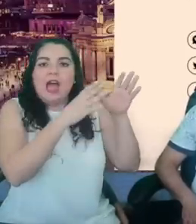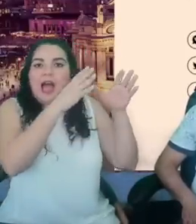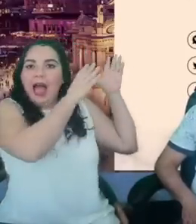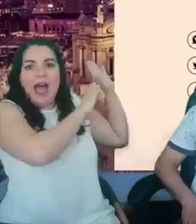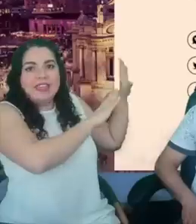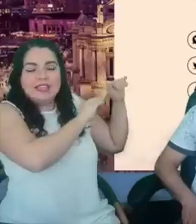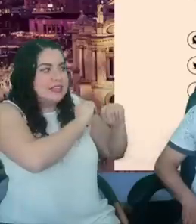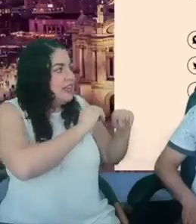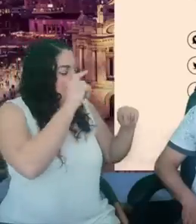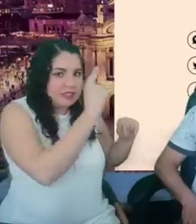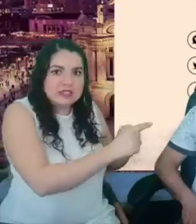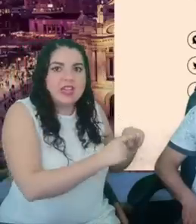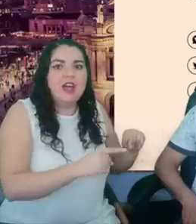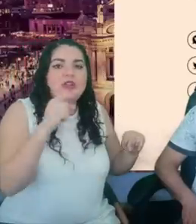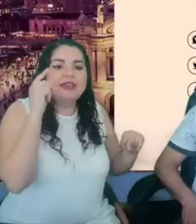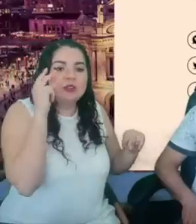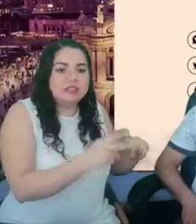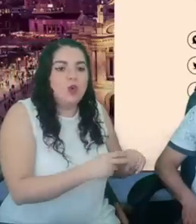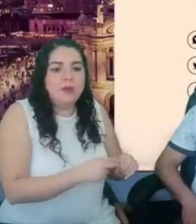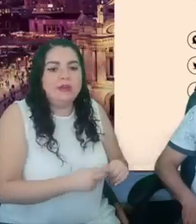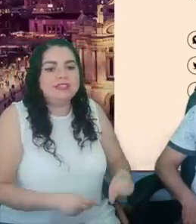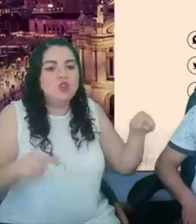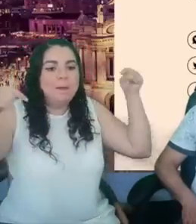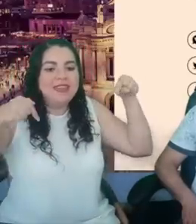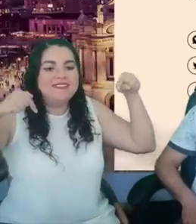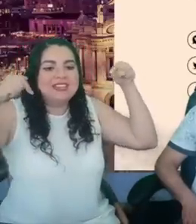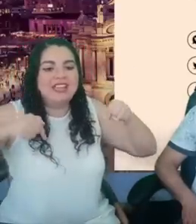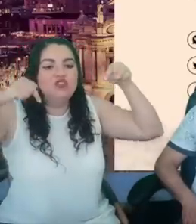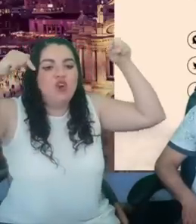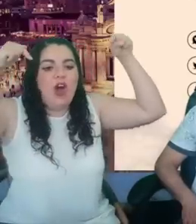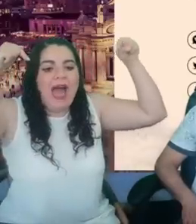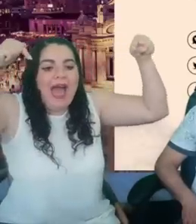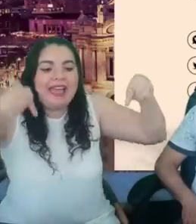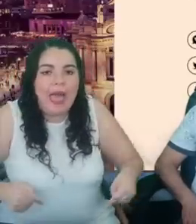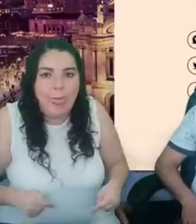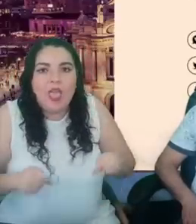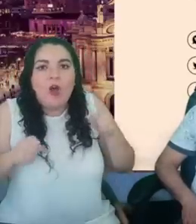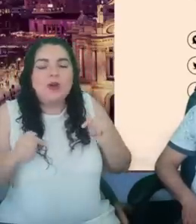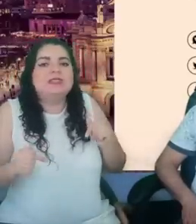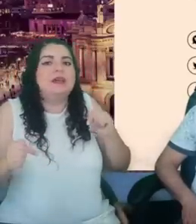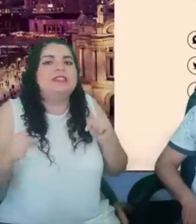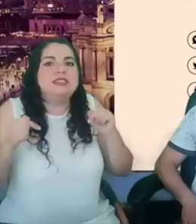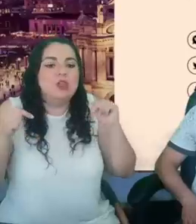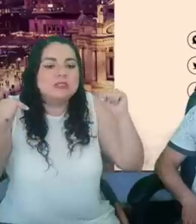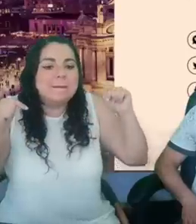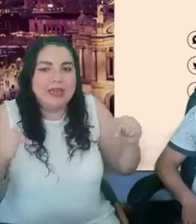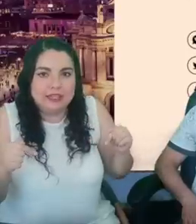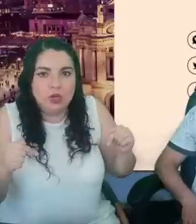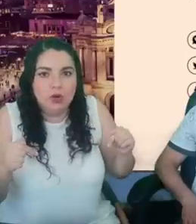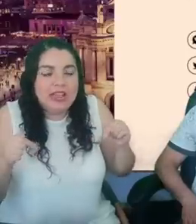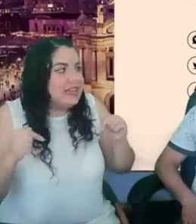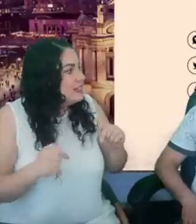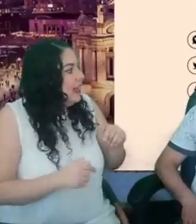allá sí lo están señalando allá sí lo están culpabilizando mientras tanto acá jueces y magistrados de